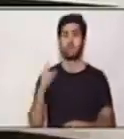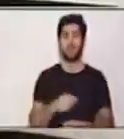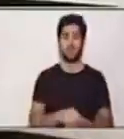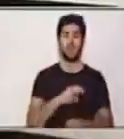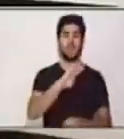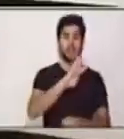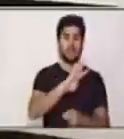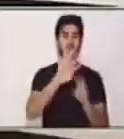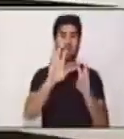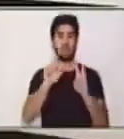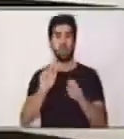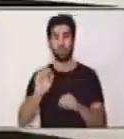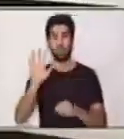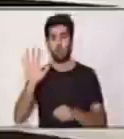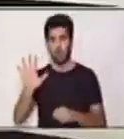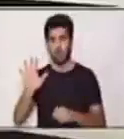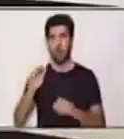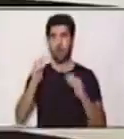37.5,